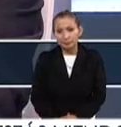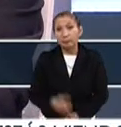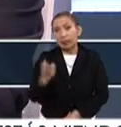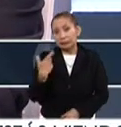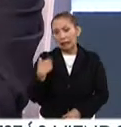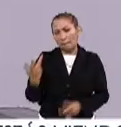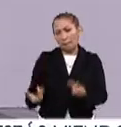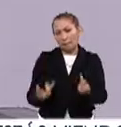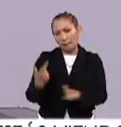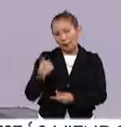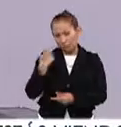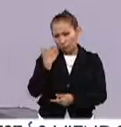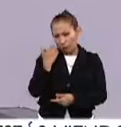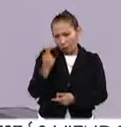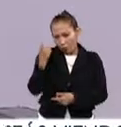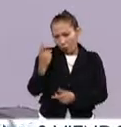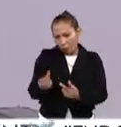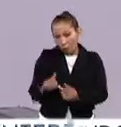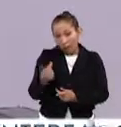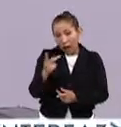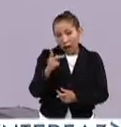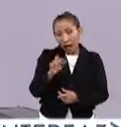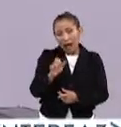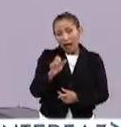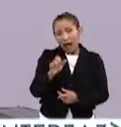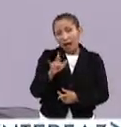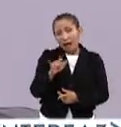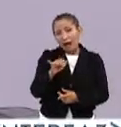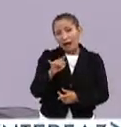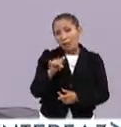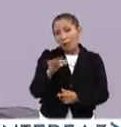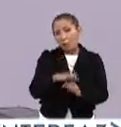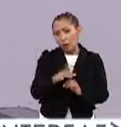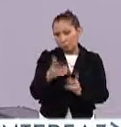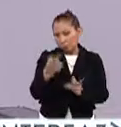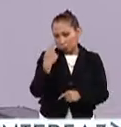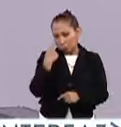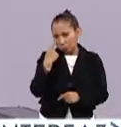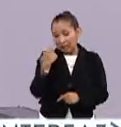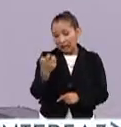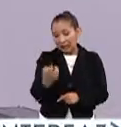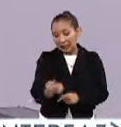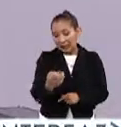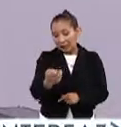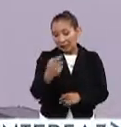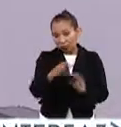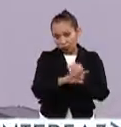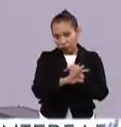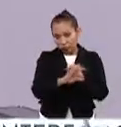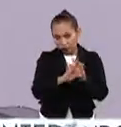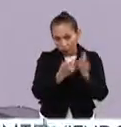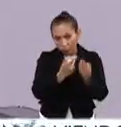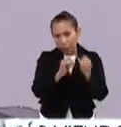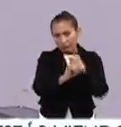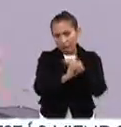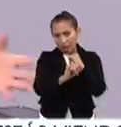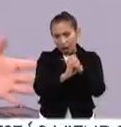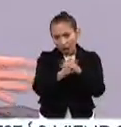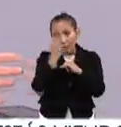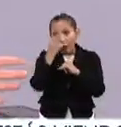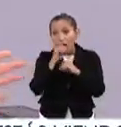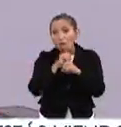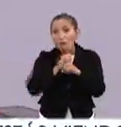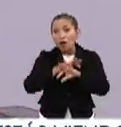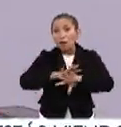justamente la pregunta que yo quería hacerte, Alejandro. ¿Cuál es el papel? Porque, bueno, estos métodos digitales de transmisión